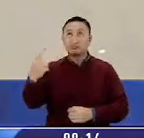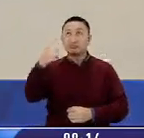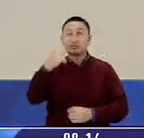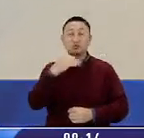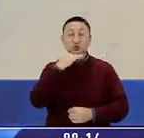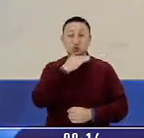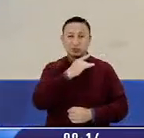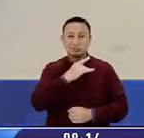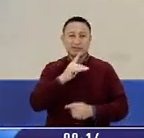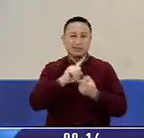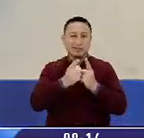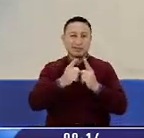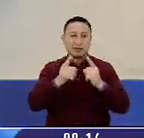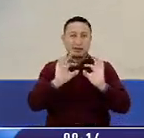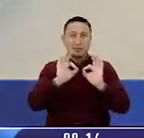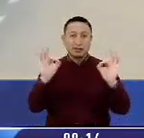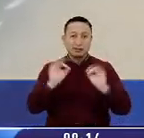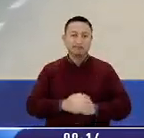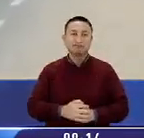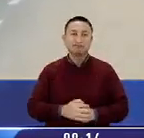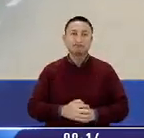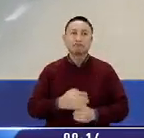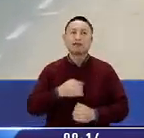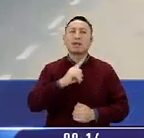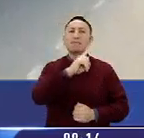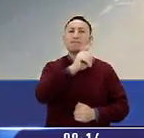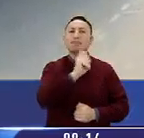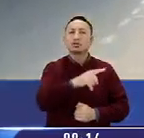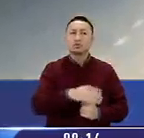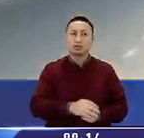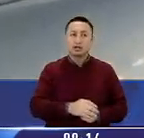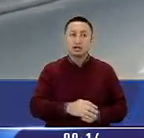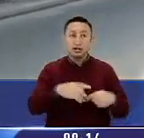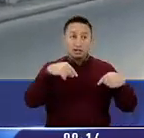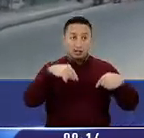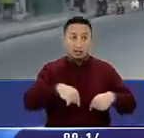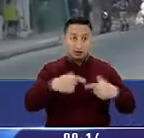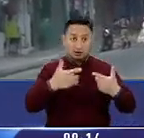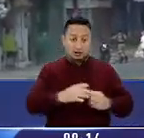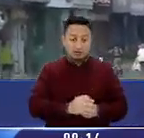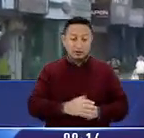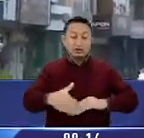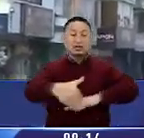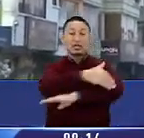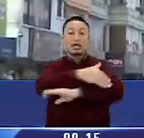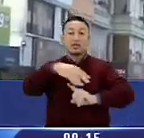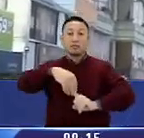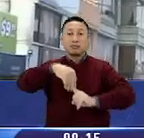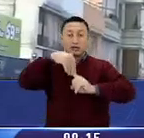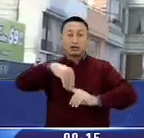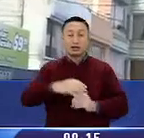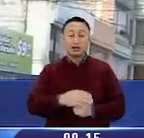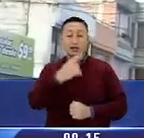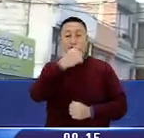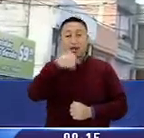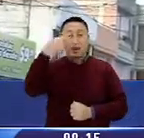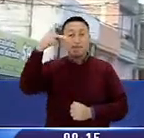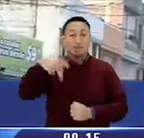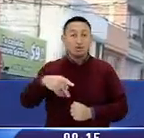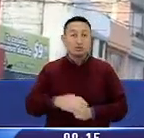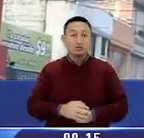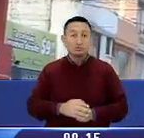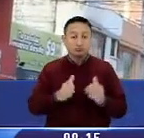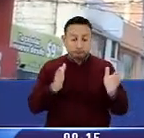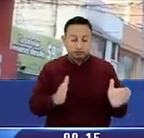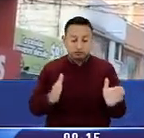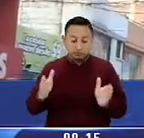contaminación visual. Ahora, ¿cuándo va a estar abierta ya la vía? Vemos que esta es la calle Carapungo y que hay tramos que están siendo cerrados.